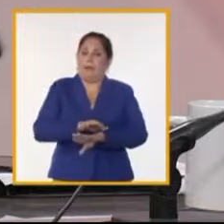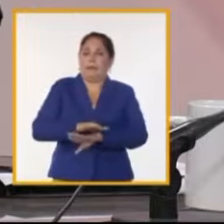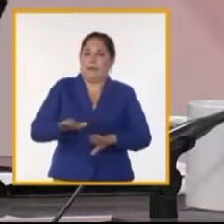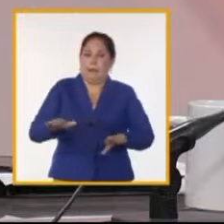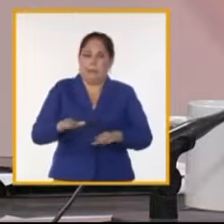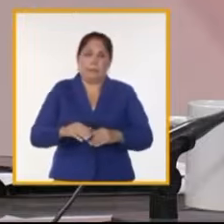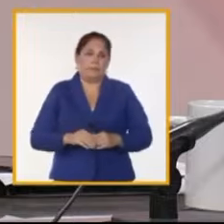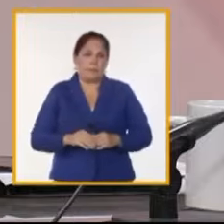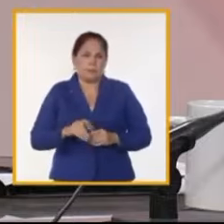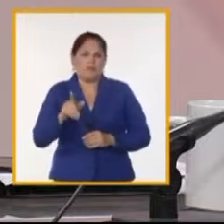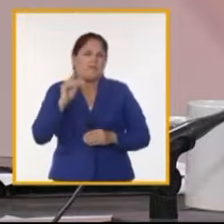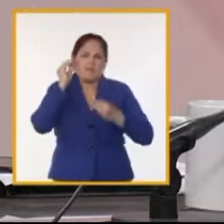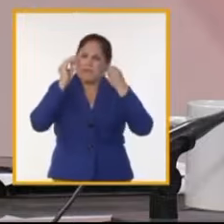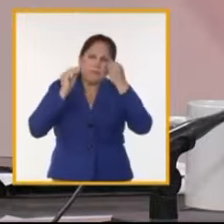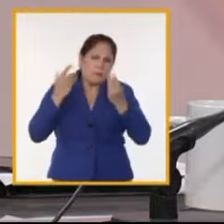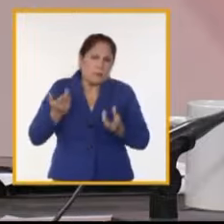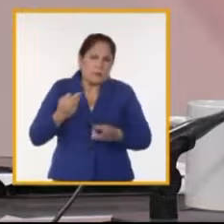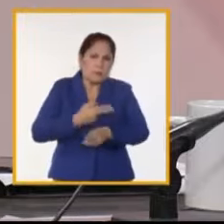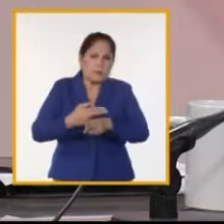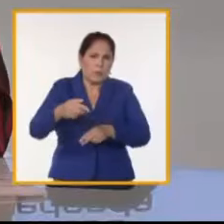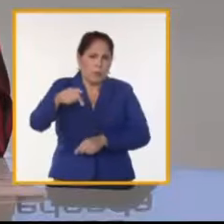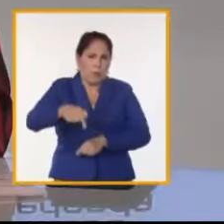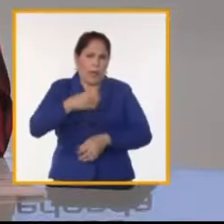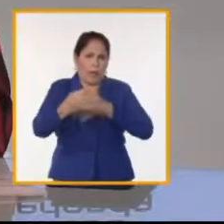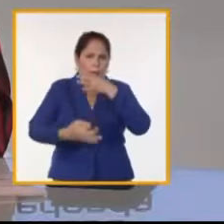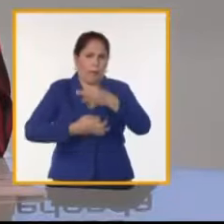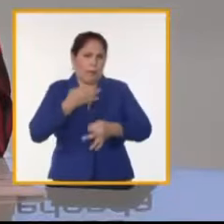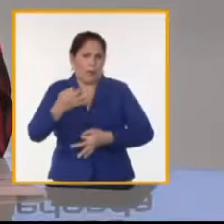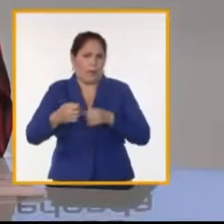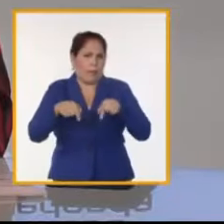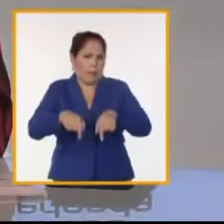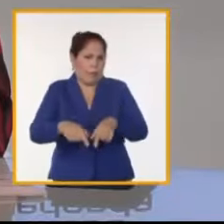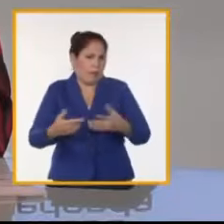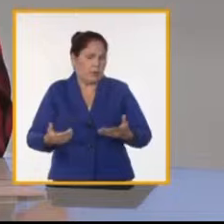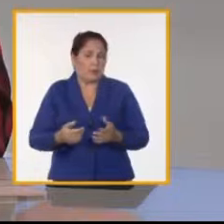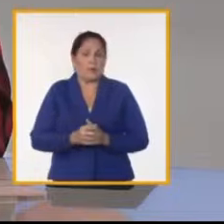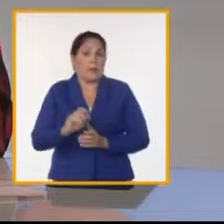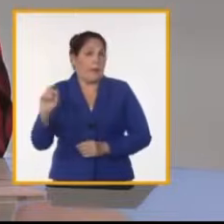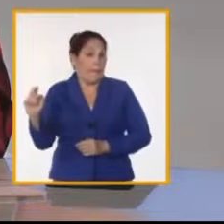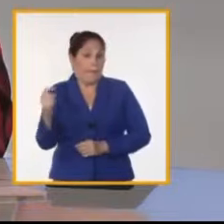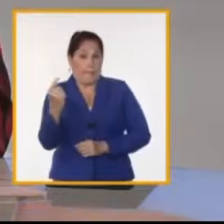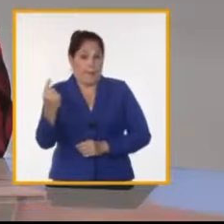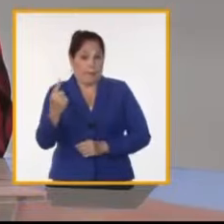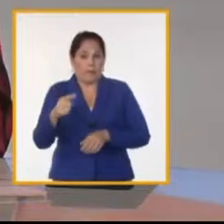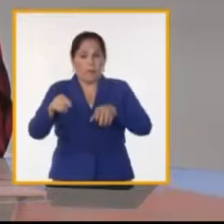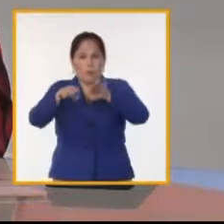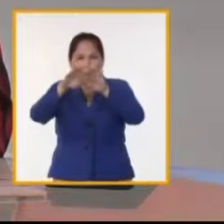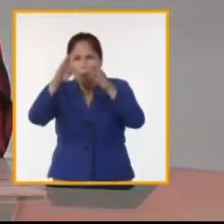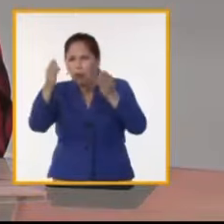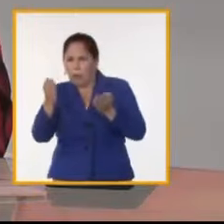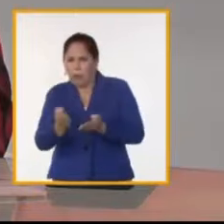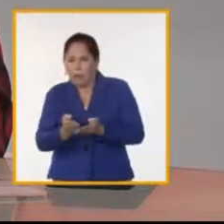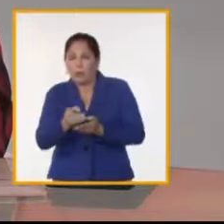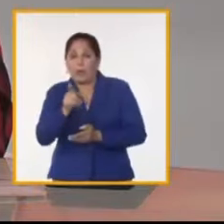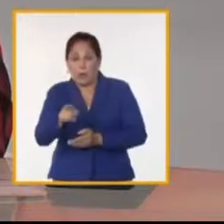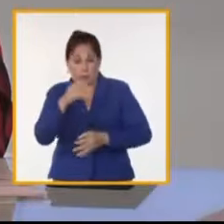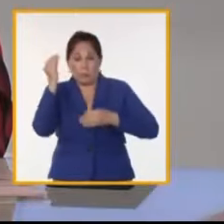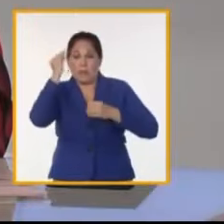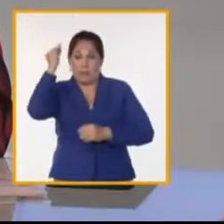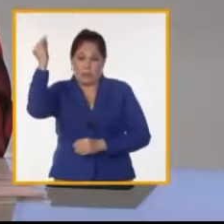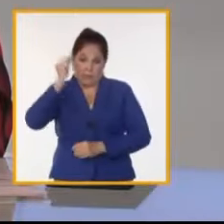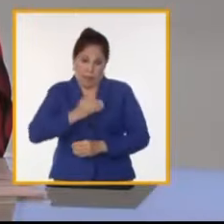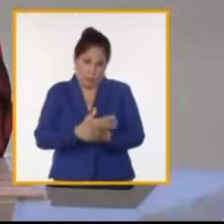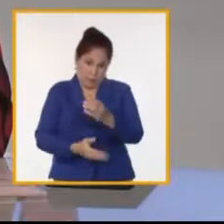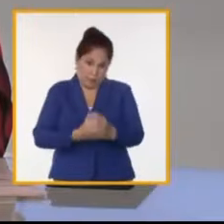dado Cómo qué lecturas haces de este acontecimiento bueno la la primera lectura primero en el mundo y eso hay que reconocerlo